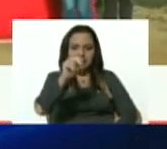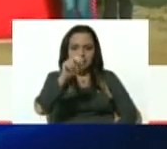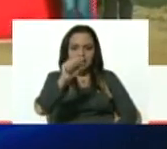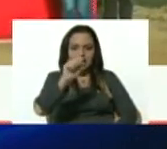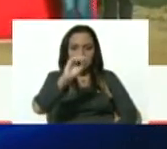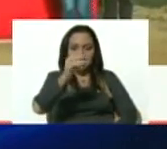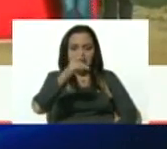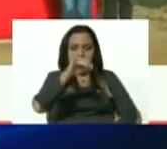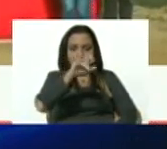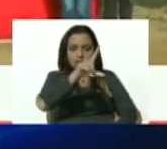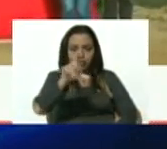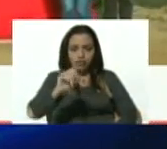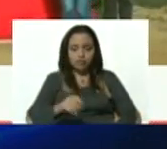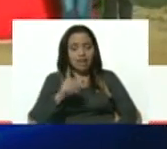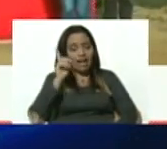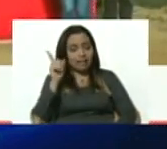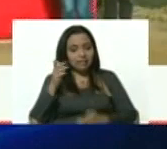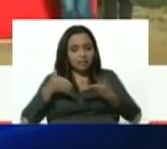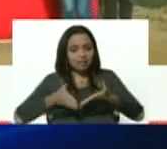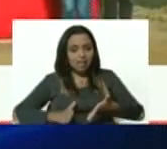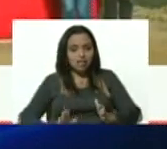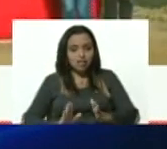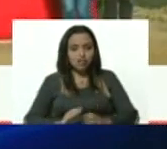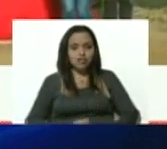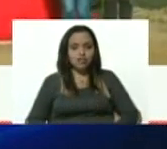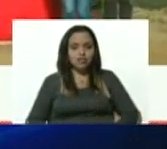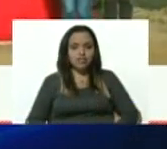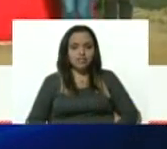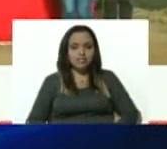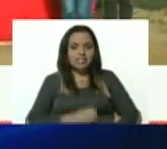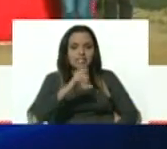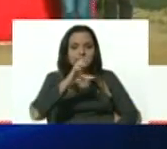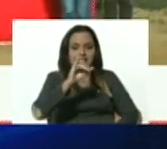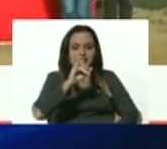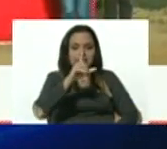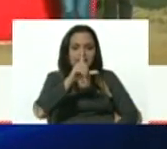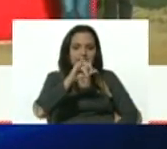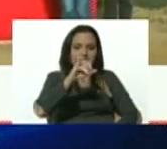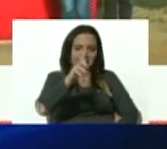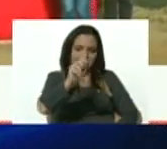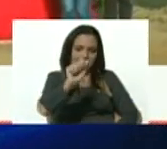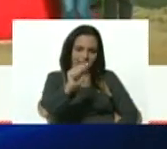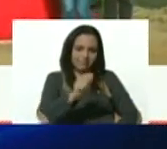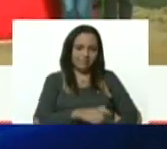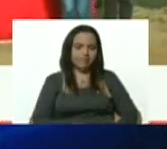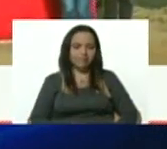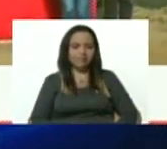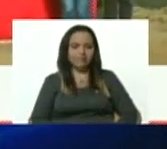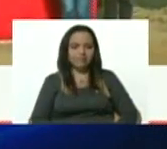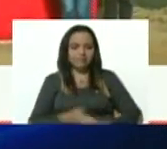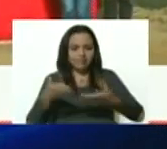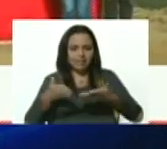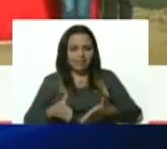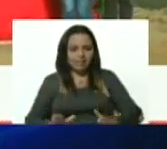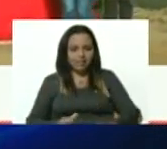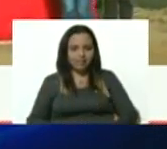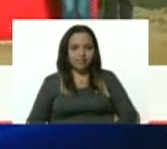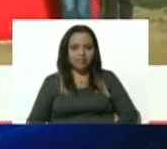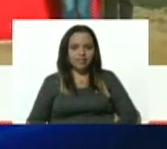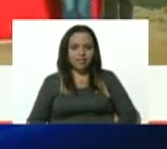allá nació Cilita, estaba chiquitica Cilita, nació por allá Cilita la